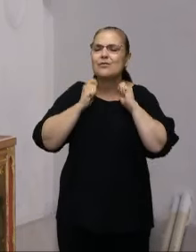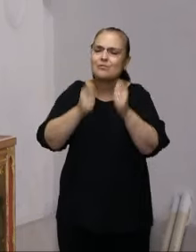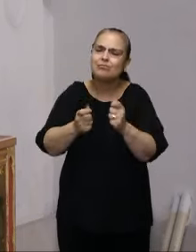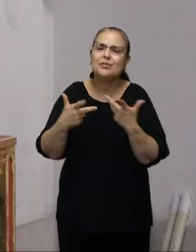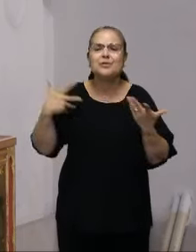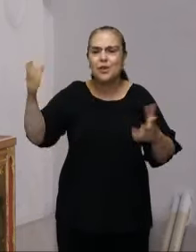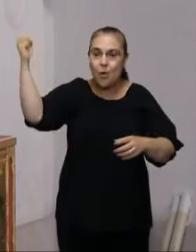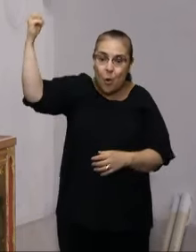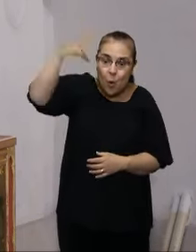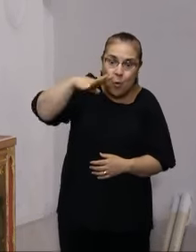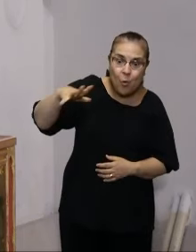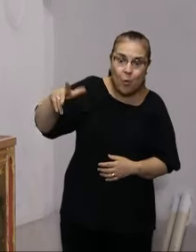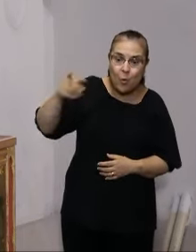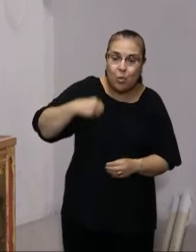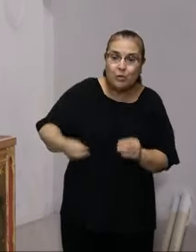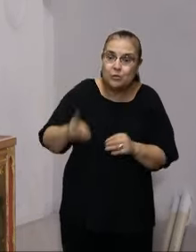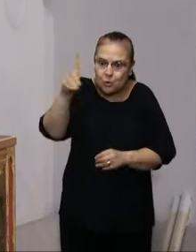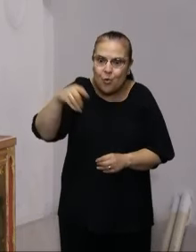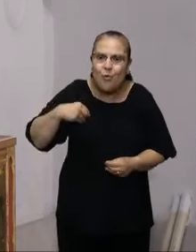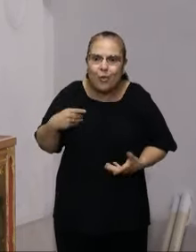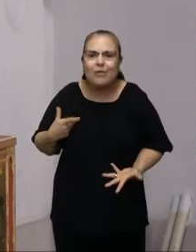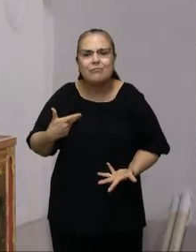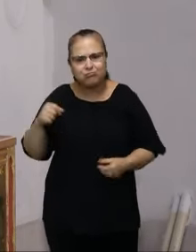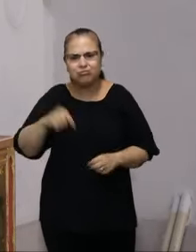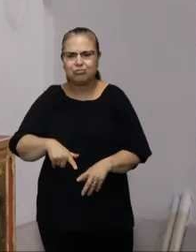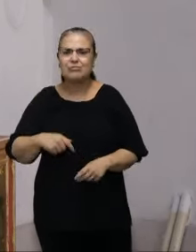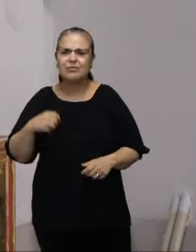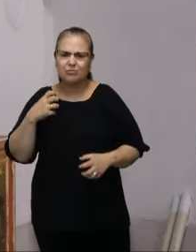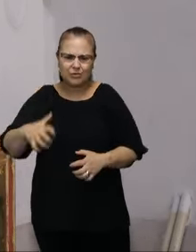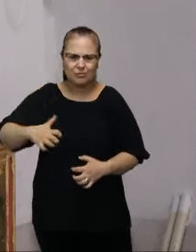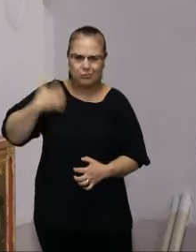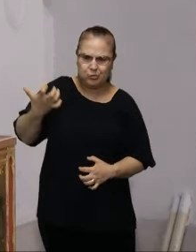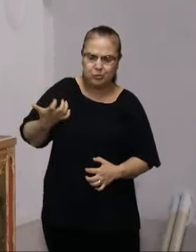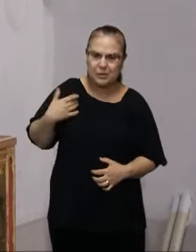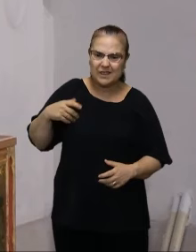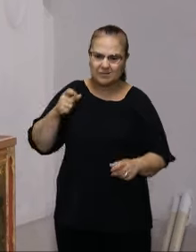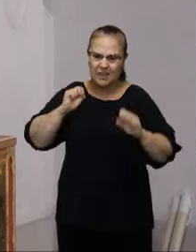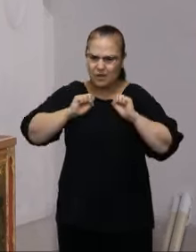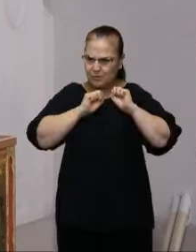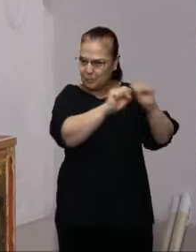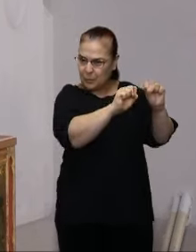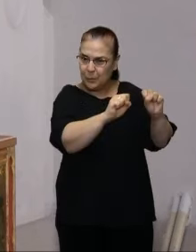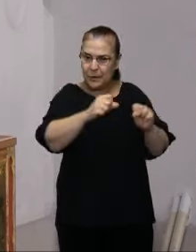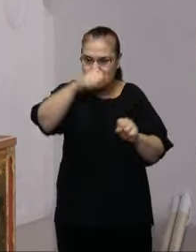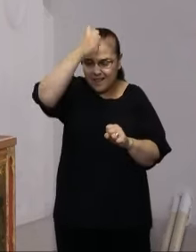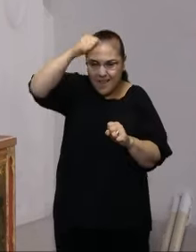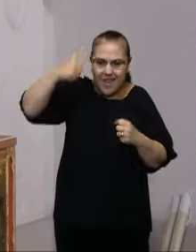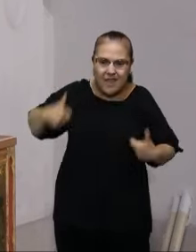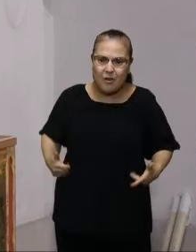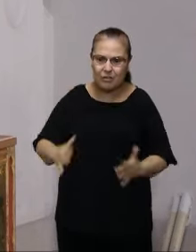luz. Lo vio el Señor e irritado rechazó a sus hijos e hijas.